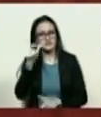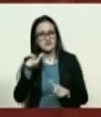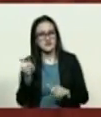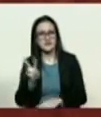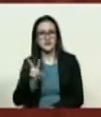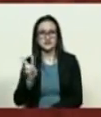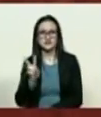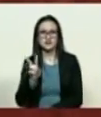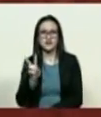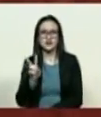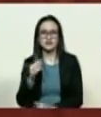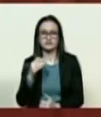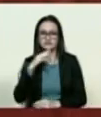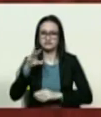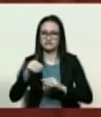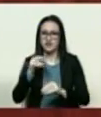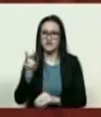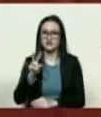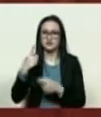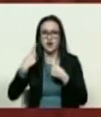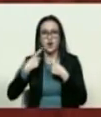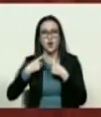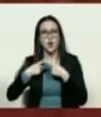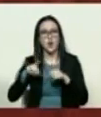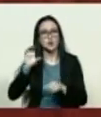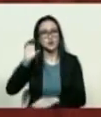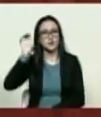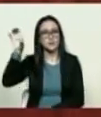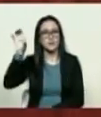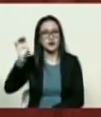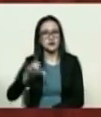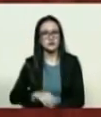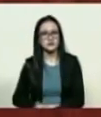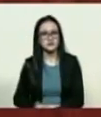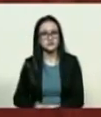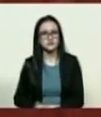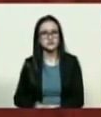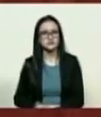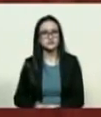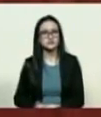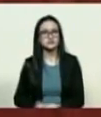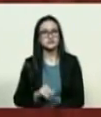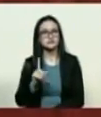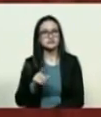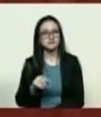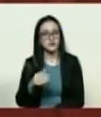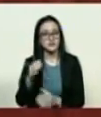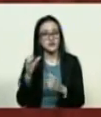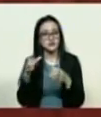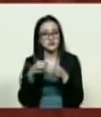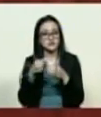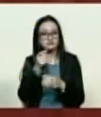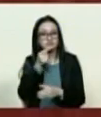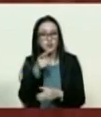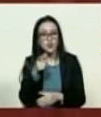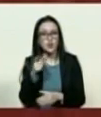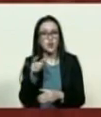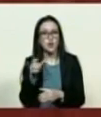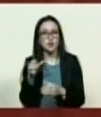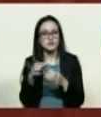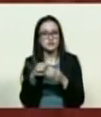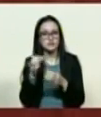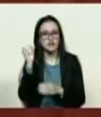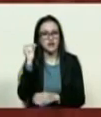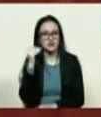venezolano que va a hablar de Venezuela en otro país, además del pronunciamiento del jefe de comando de sur de Estados Unidos,